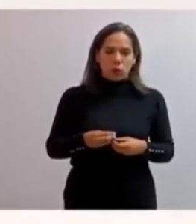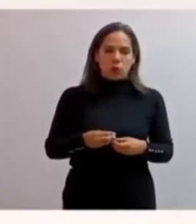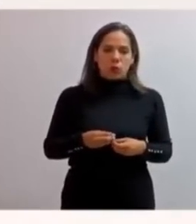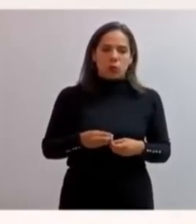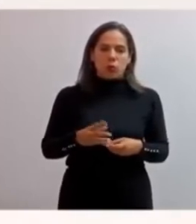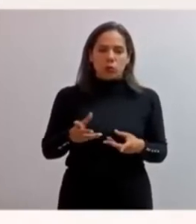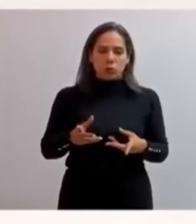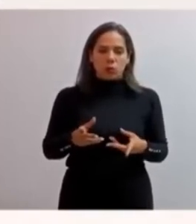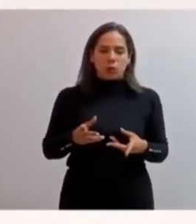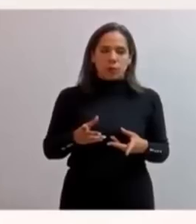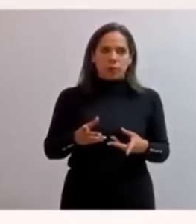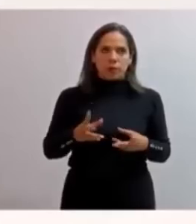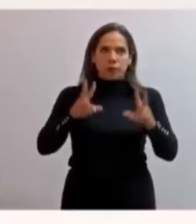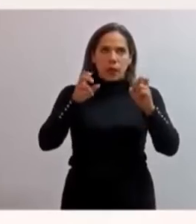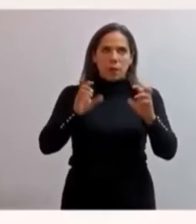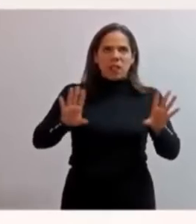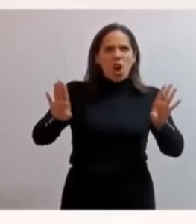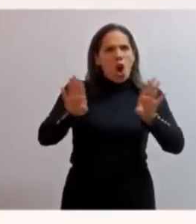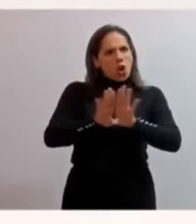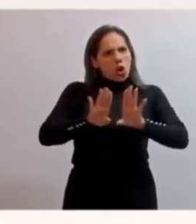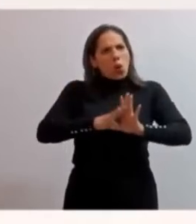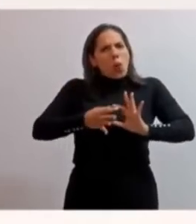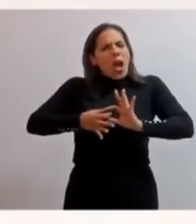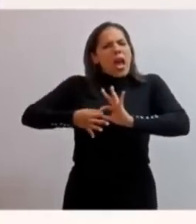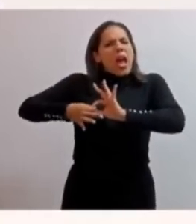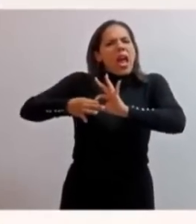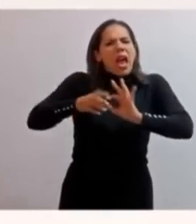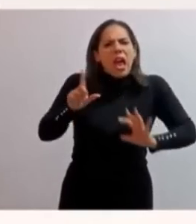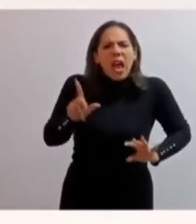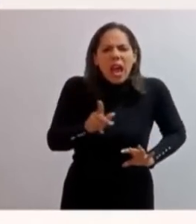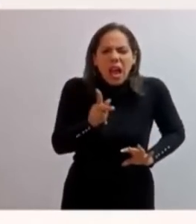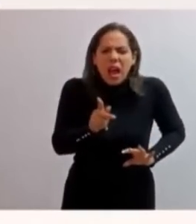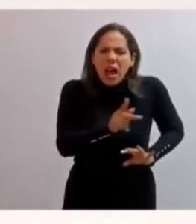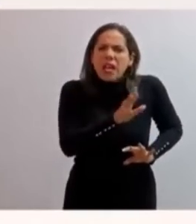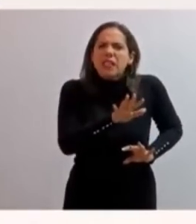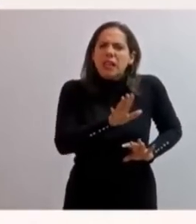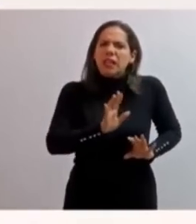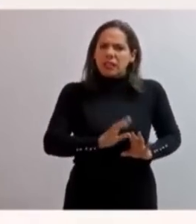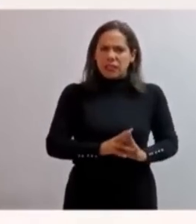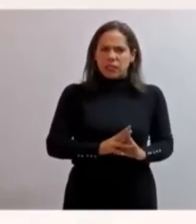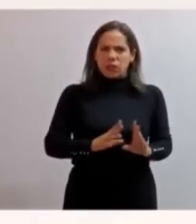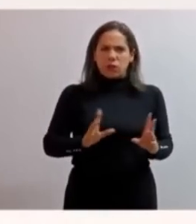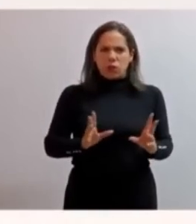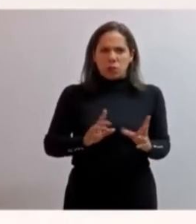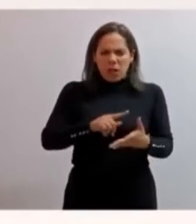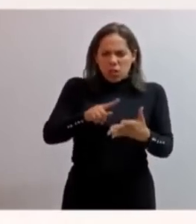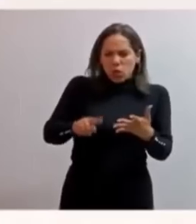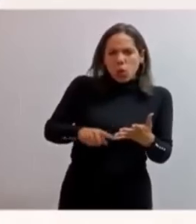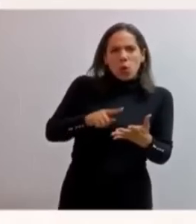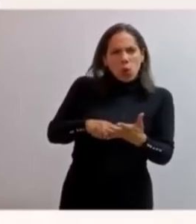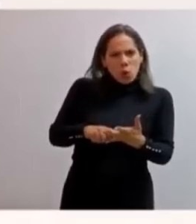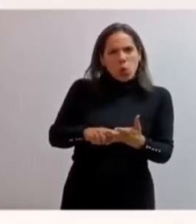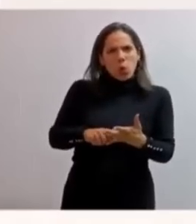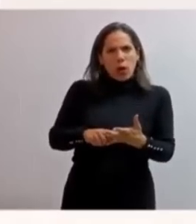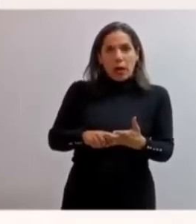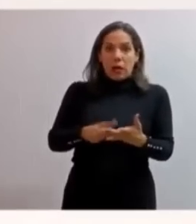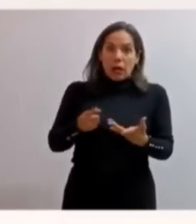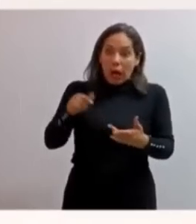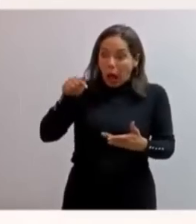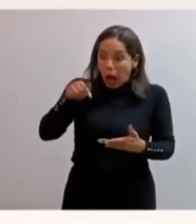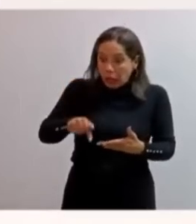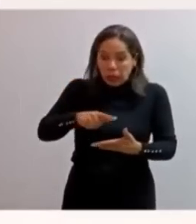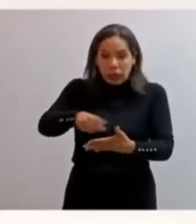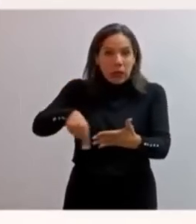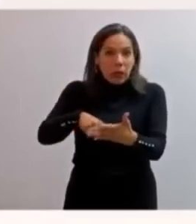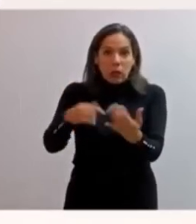los maestros. ¿Cómo engarzar en esta idea de un nudo o de un espacio en el que convergen diferentes